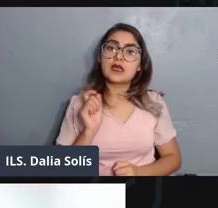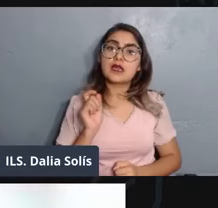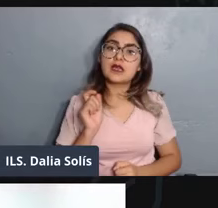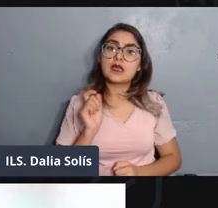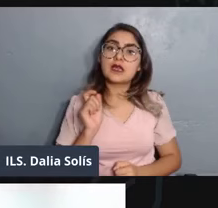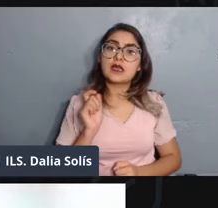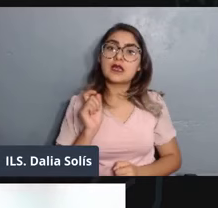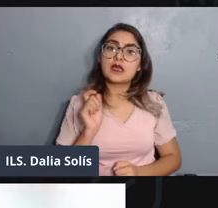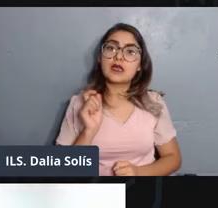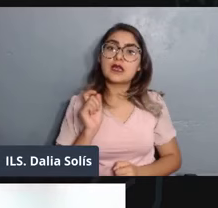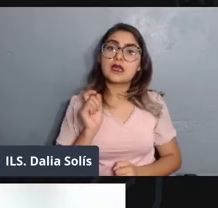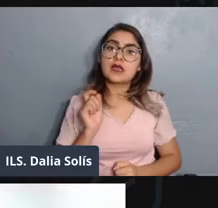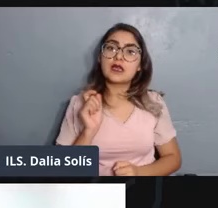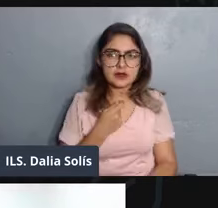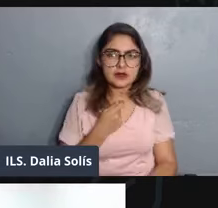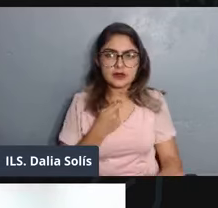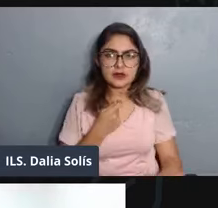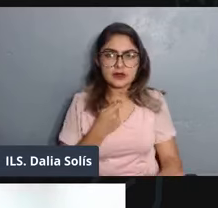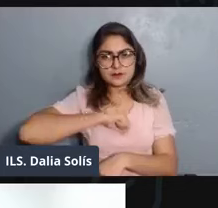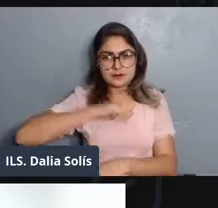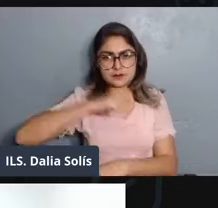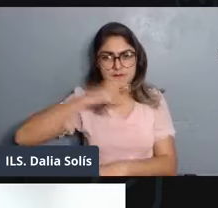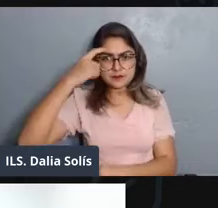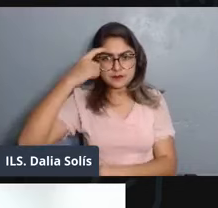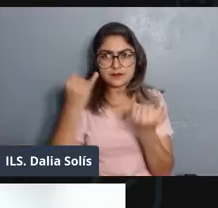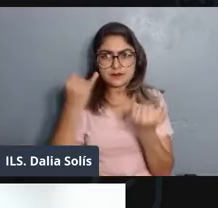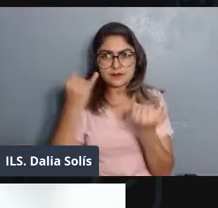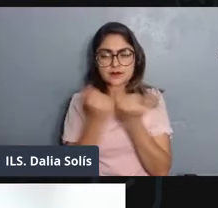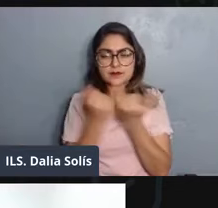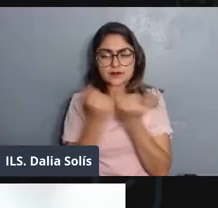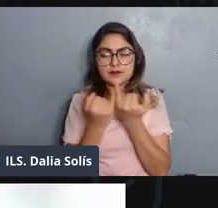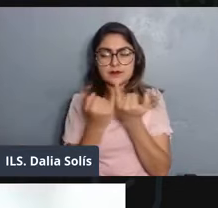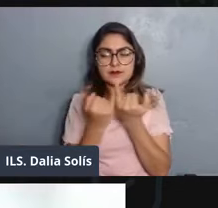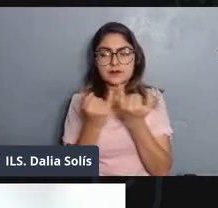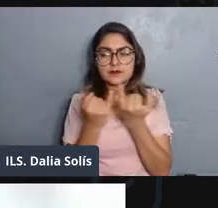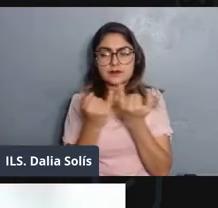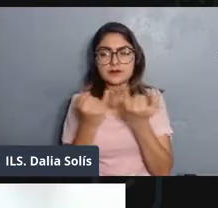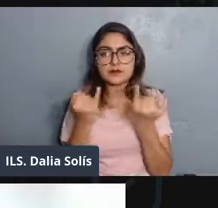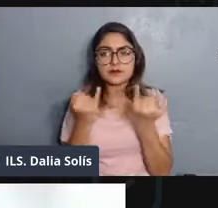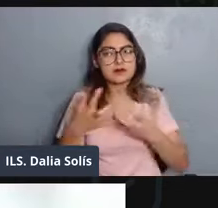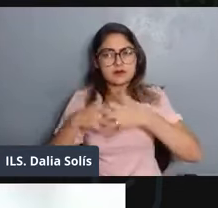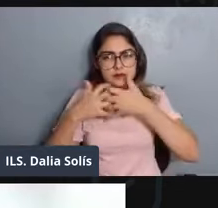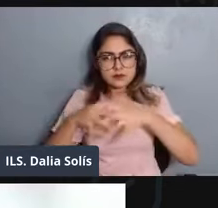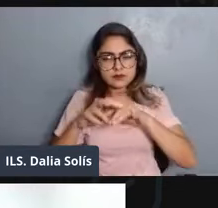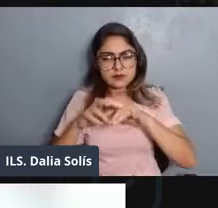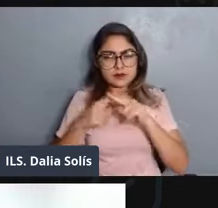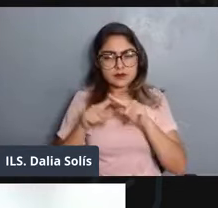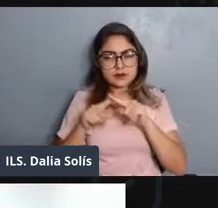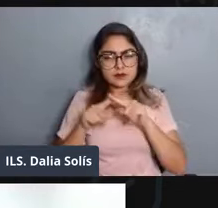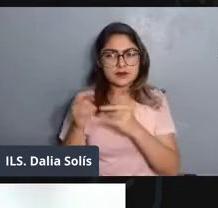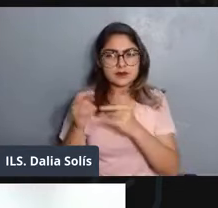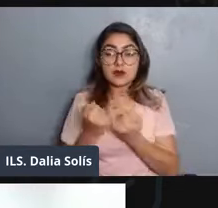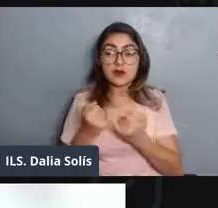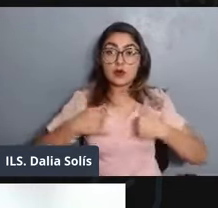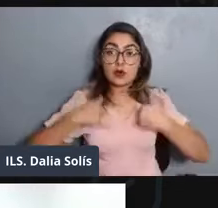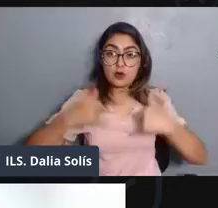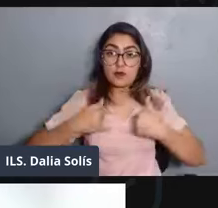prevención del embarazo en adolescentes, el delito de trata de personas en México, cultura de paz y resolución no violenta de